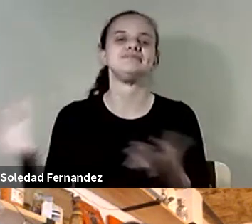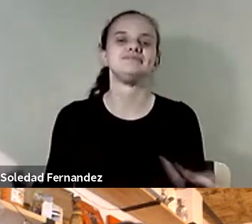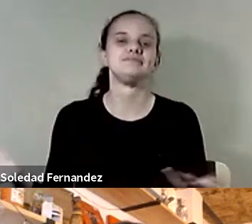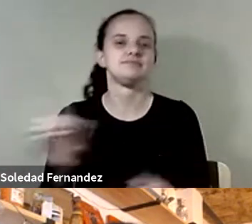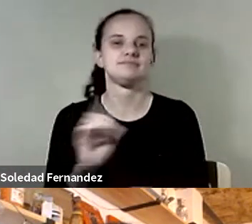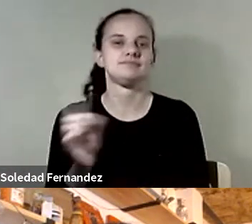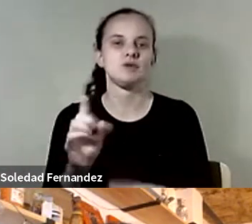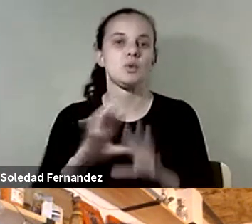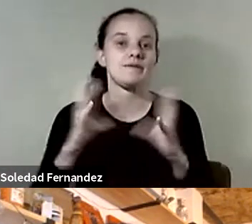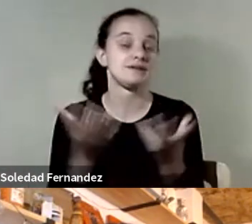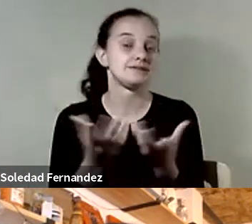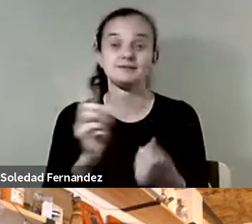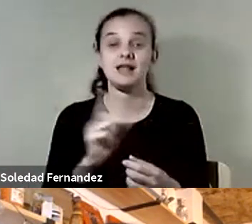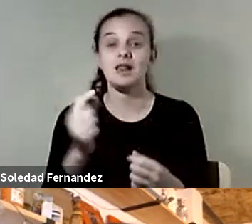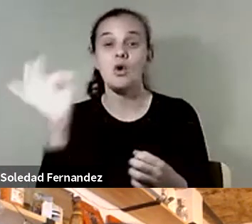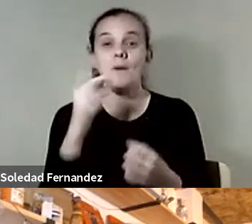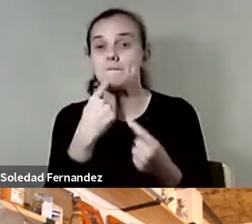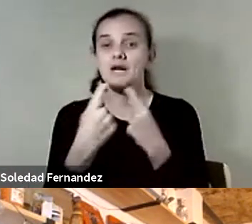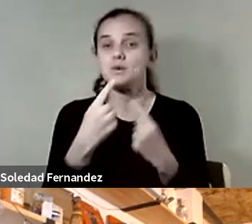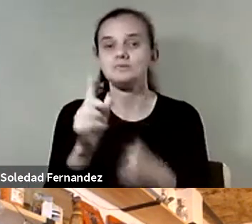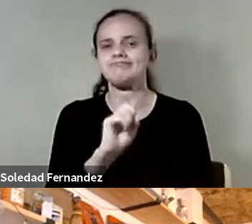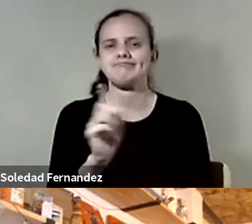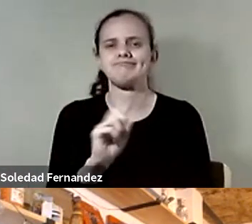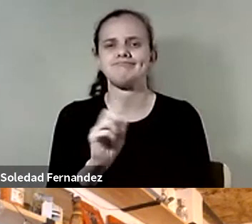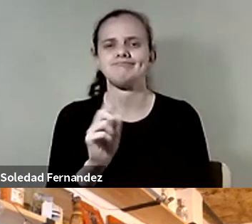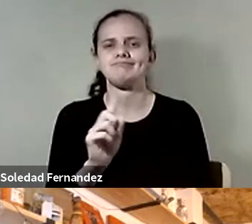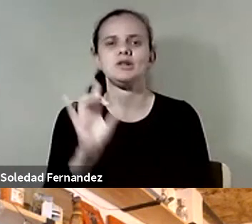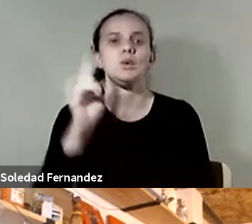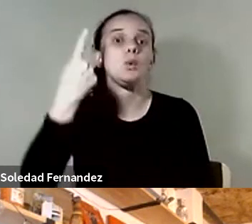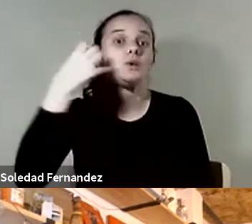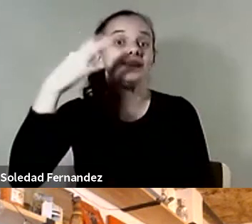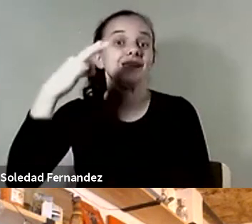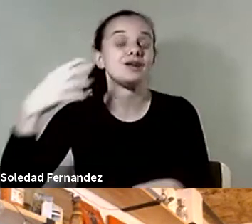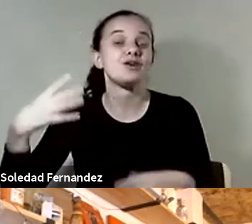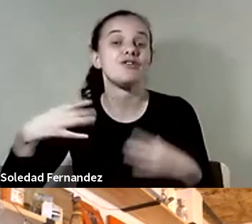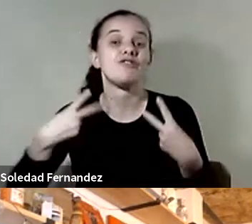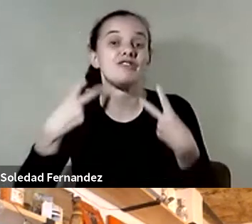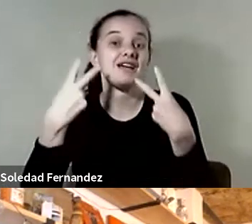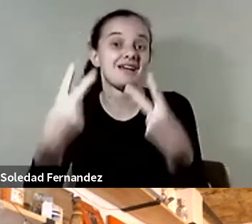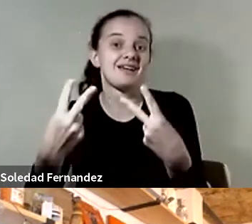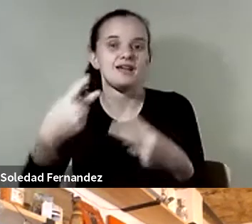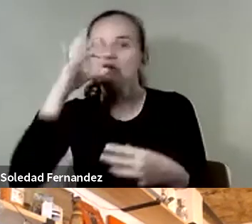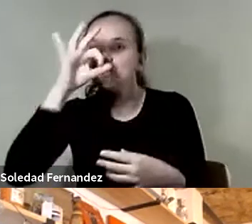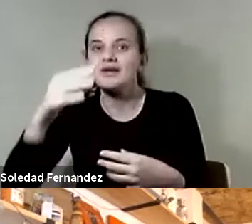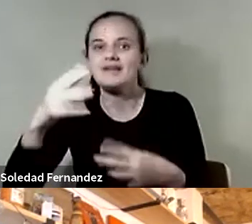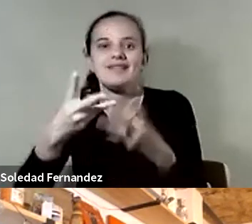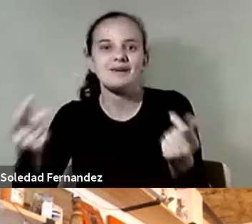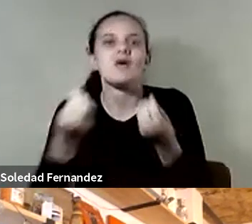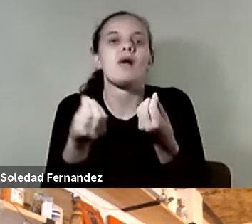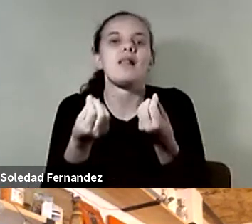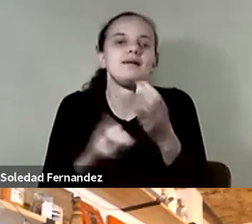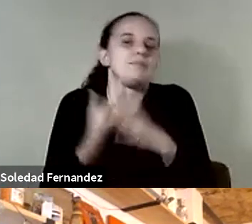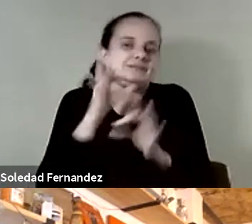universal y empezar a hacernos estas preguntas. El único viaje que nunca termina es el que nunca se empieza. Así que empiecen, empiecen